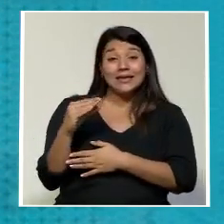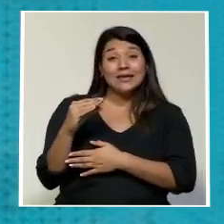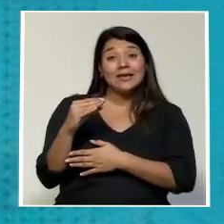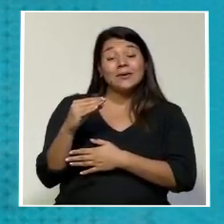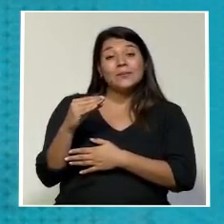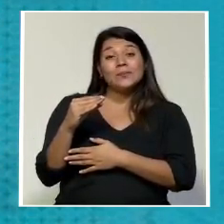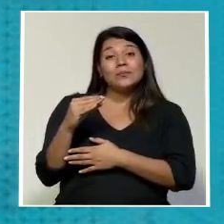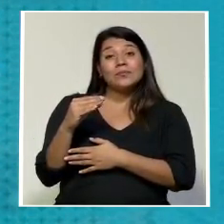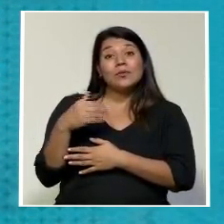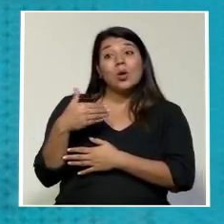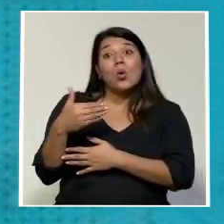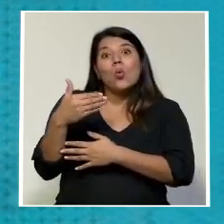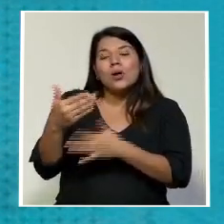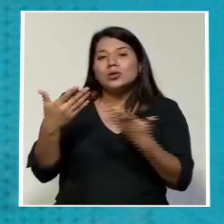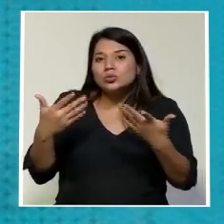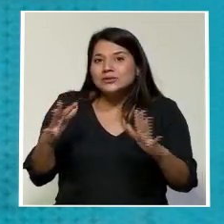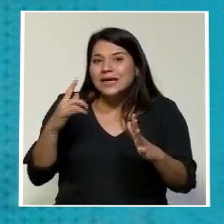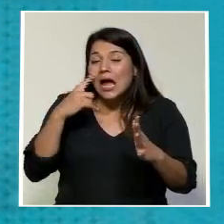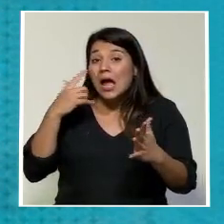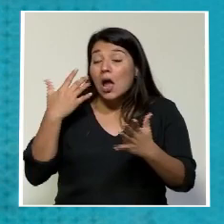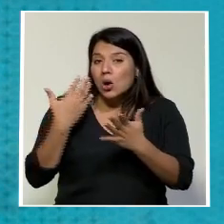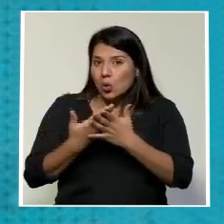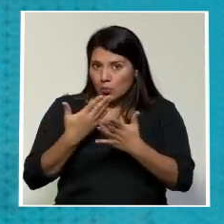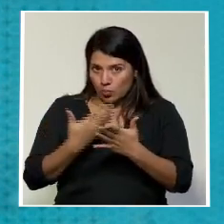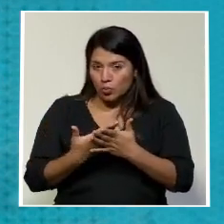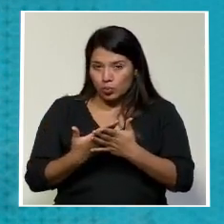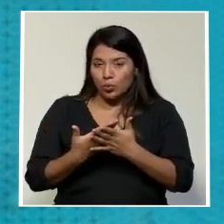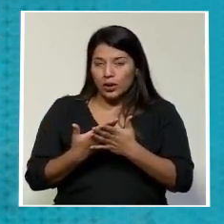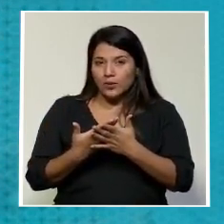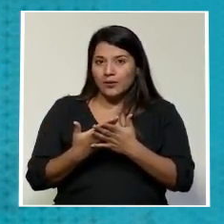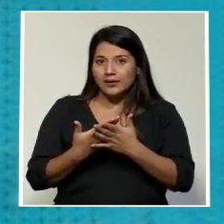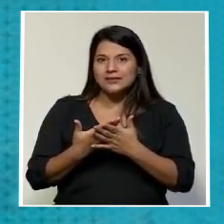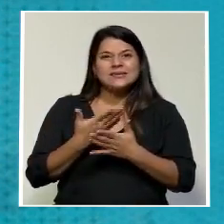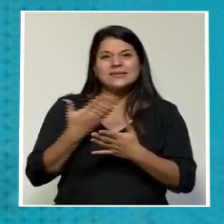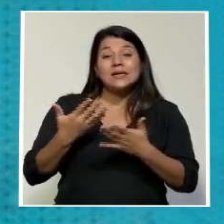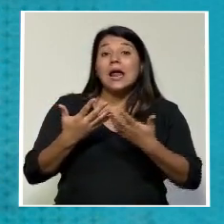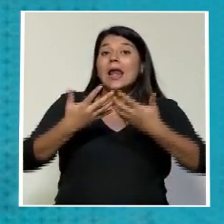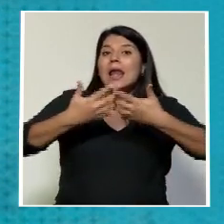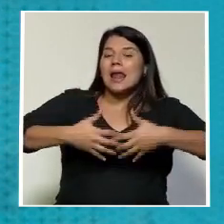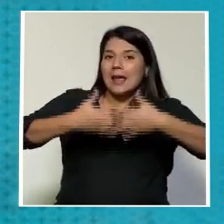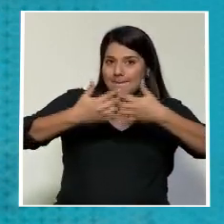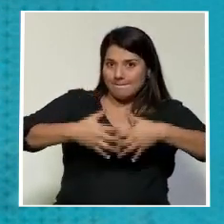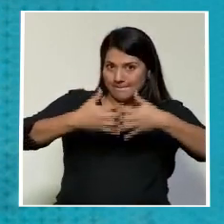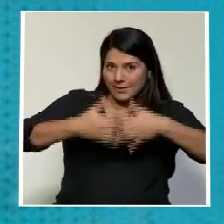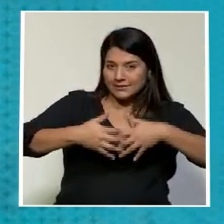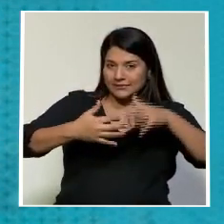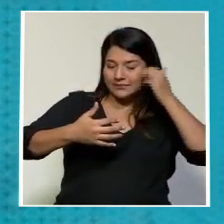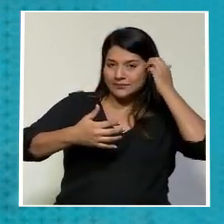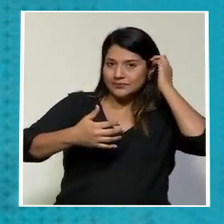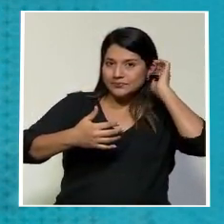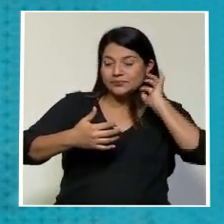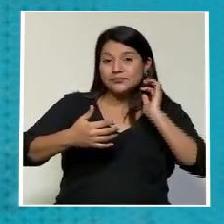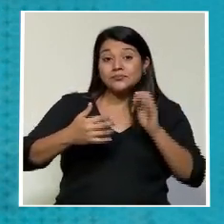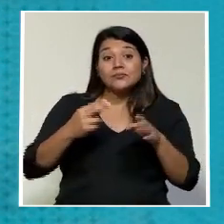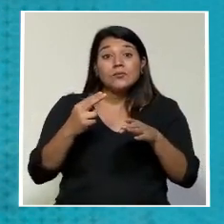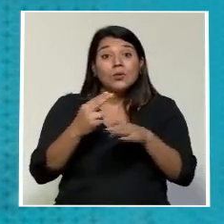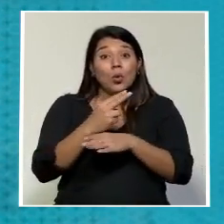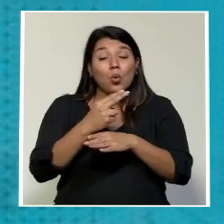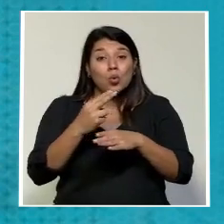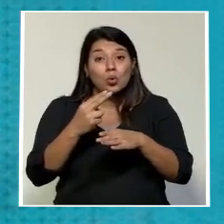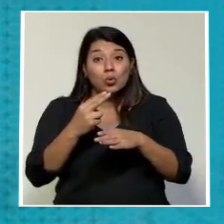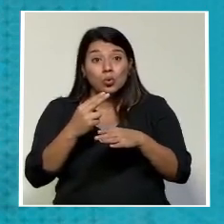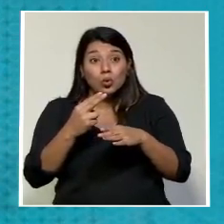se comprueba en una causa penal que la empresa, la razón jurídica, se utilizó por